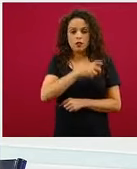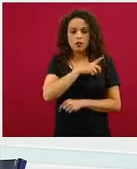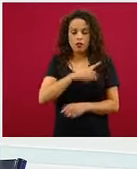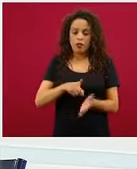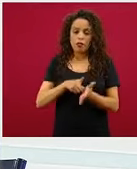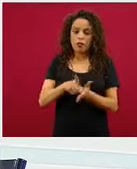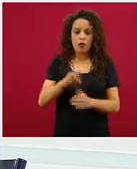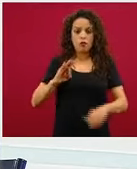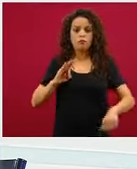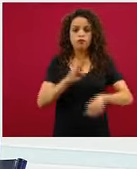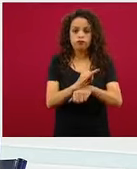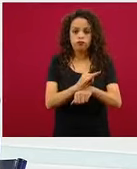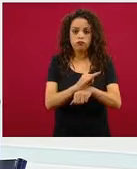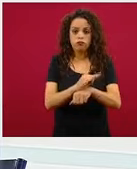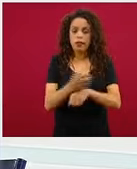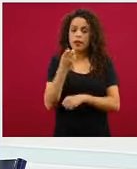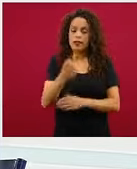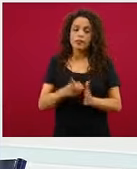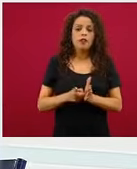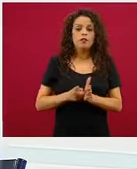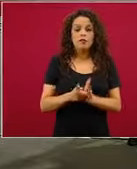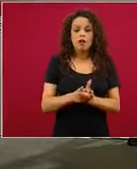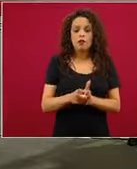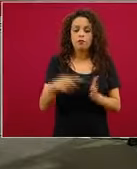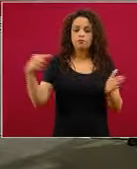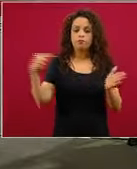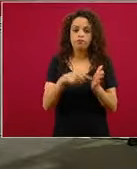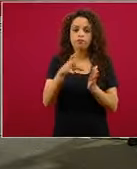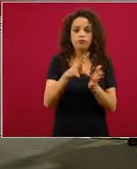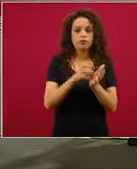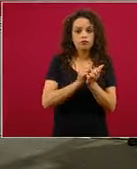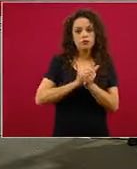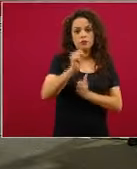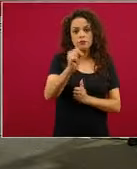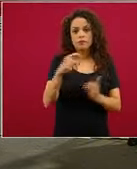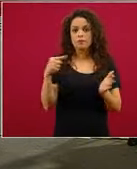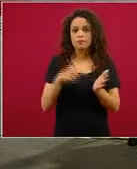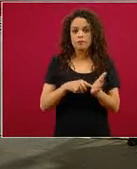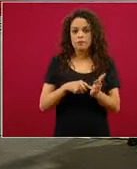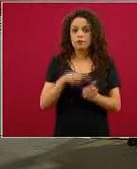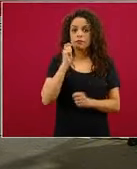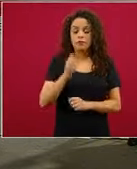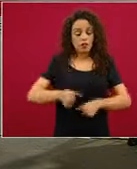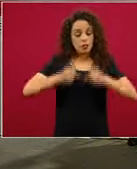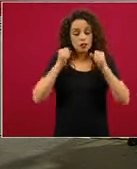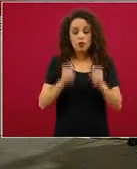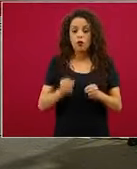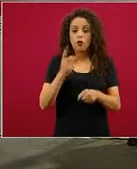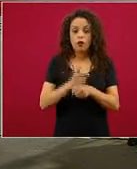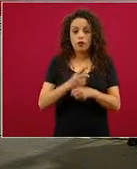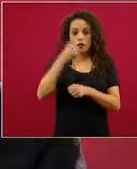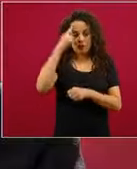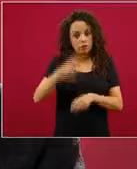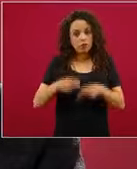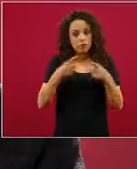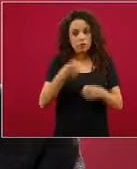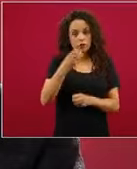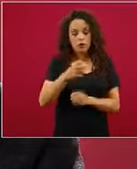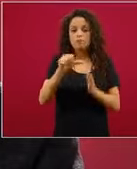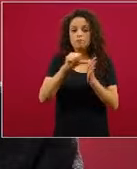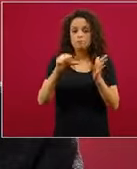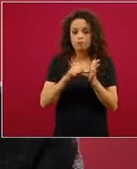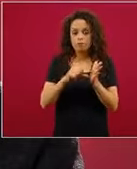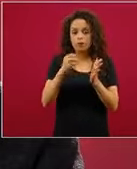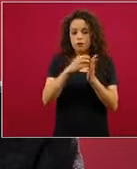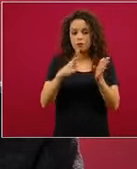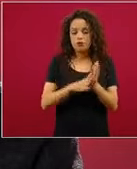protección de la salud, como un derecho constitucional, en su momento como una garantía constitucional consagrada en el artículo 4.